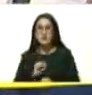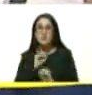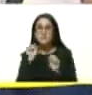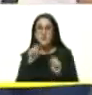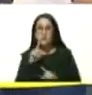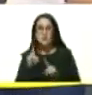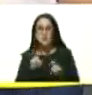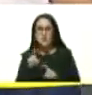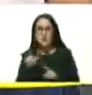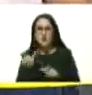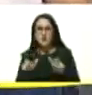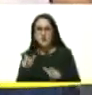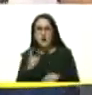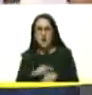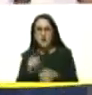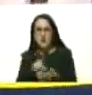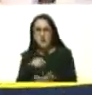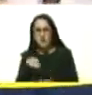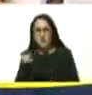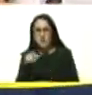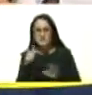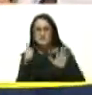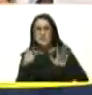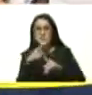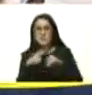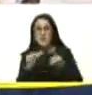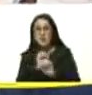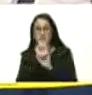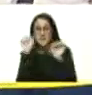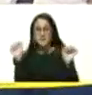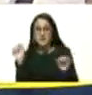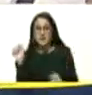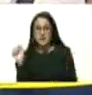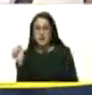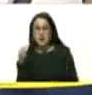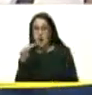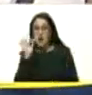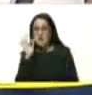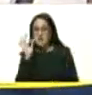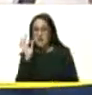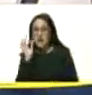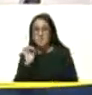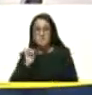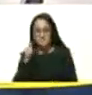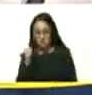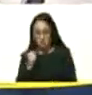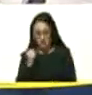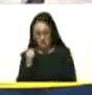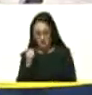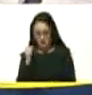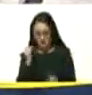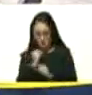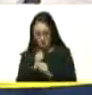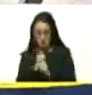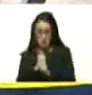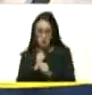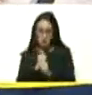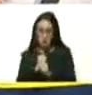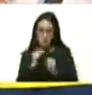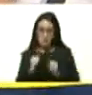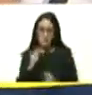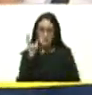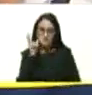preguntado a los compañeros, ¿a qué hora llegan ustedes? A las 6:30 de la mañana. Nos tomamos un café y empezamos con nuestra jornada laboral. Vamos